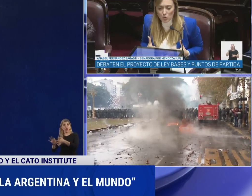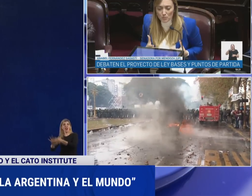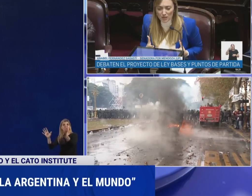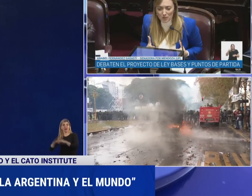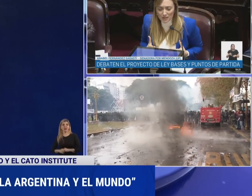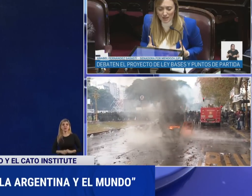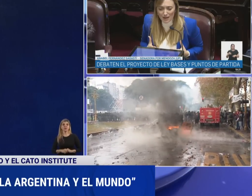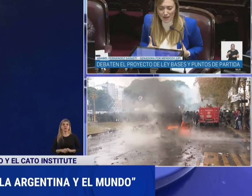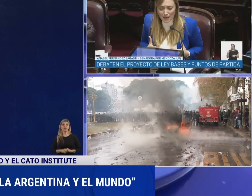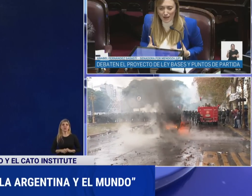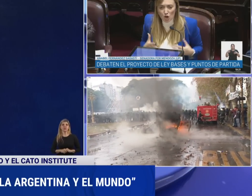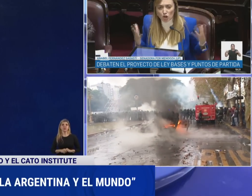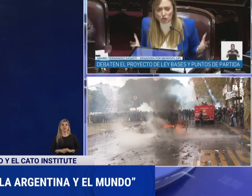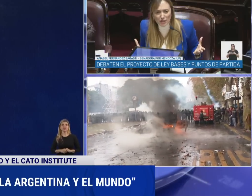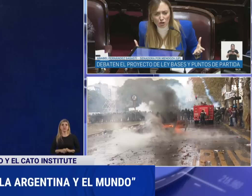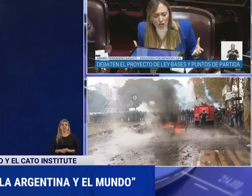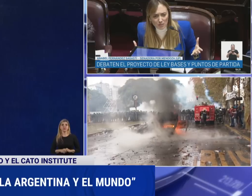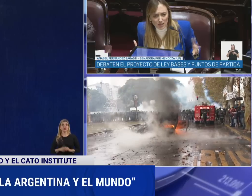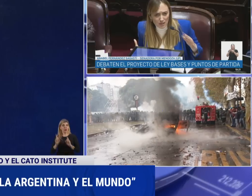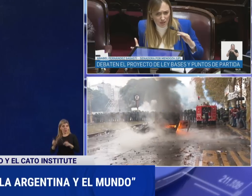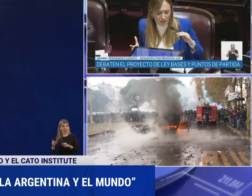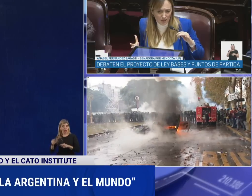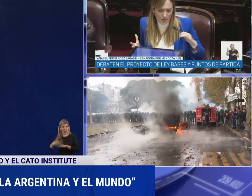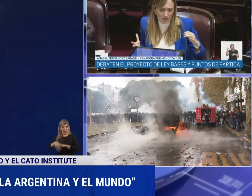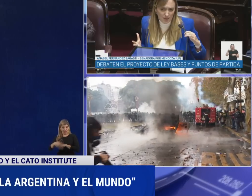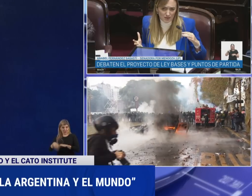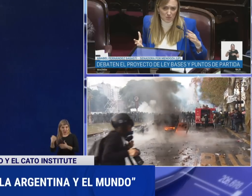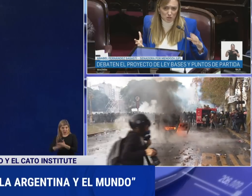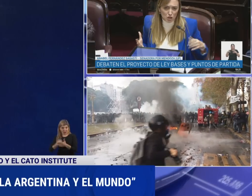libertad. Hasta se está dando en la calle esa batalla.